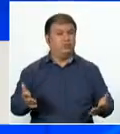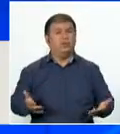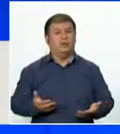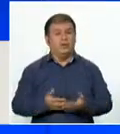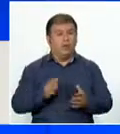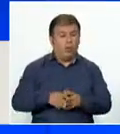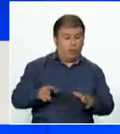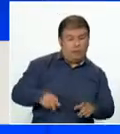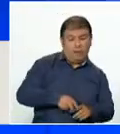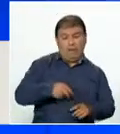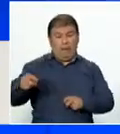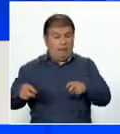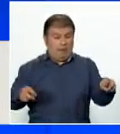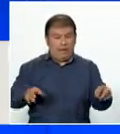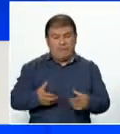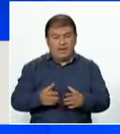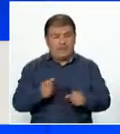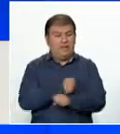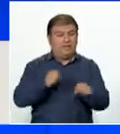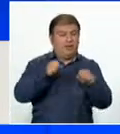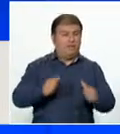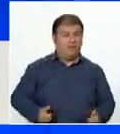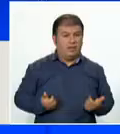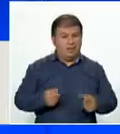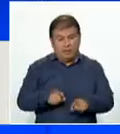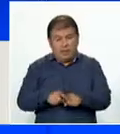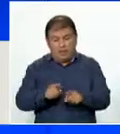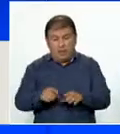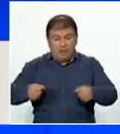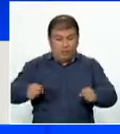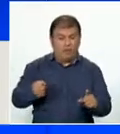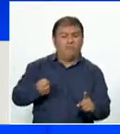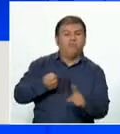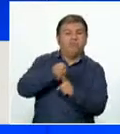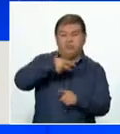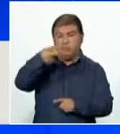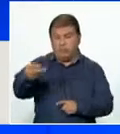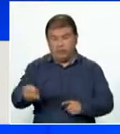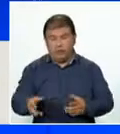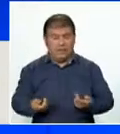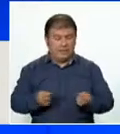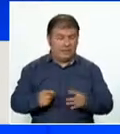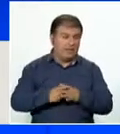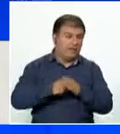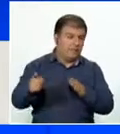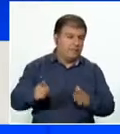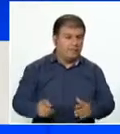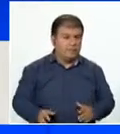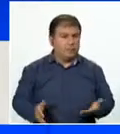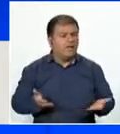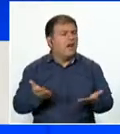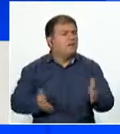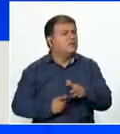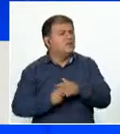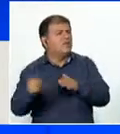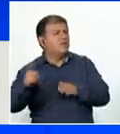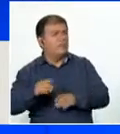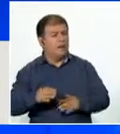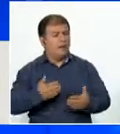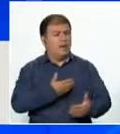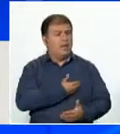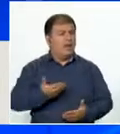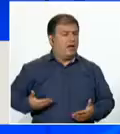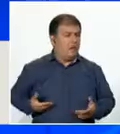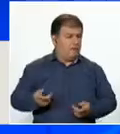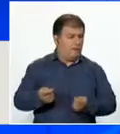a los lados con tal de salvarse, porque también los ha podido atropellar en su intento de fuga. ¿Salieron rumbo a Palacio de Gobierno o